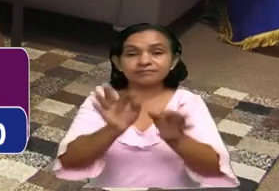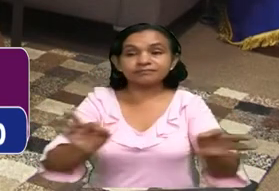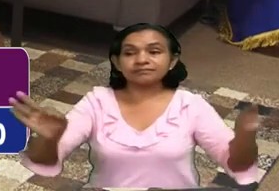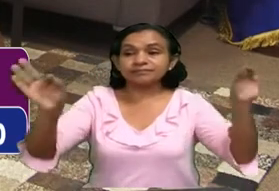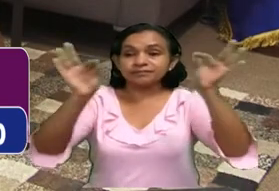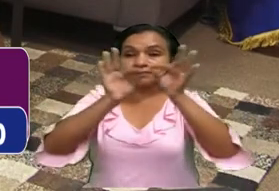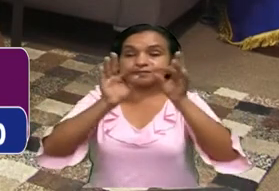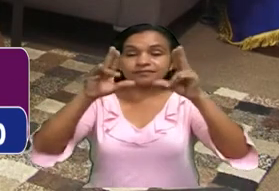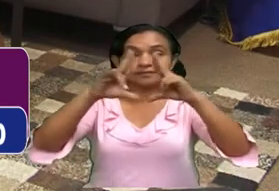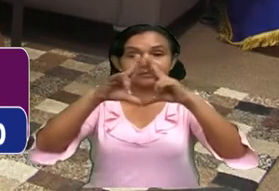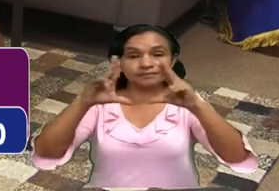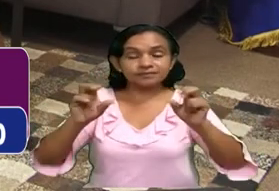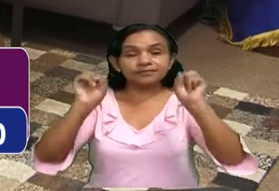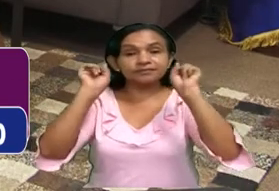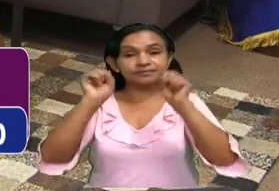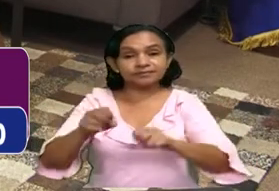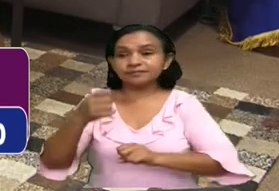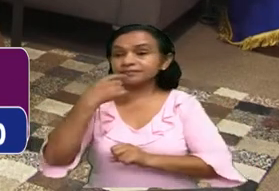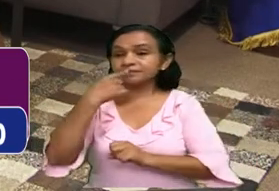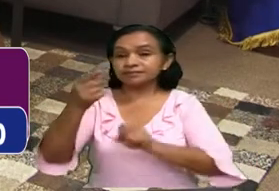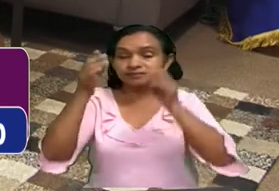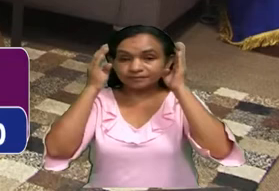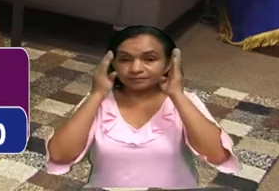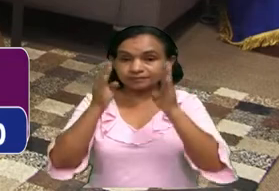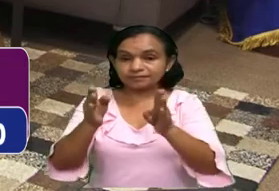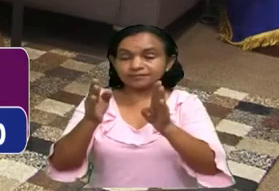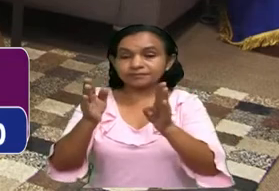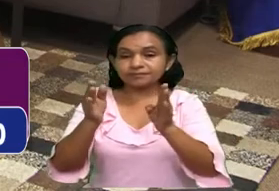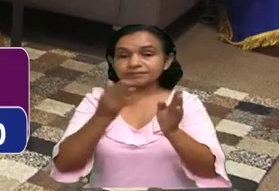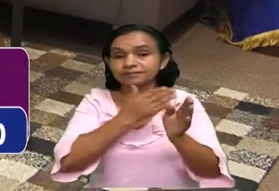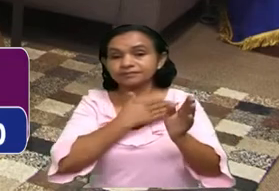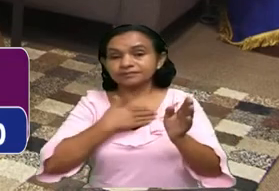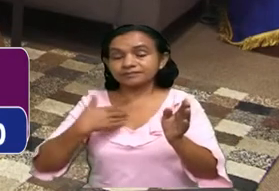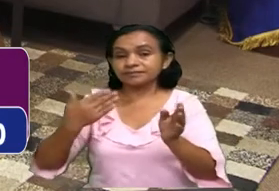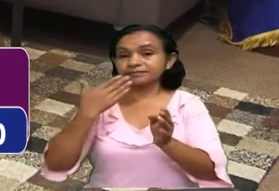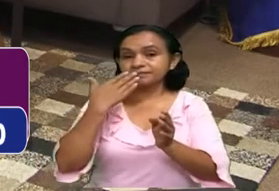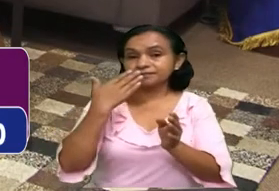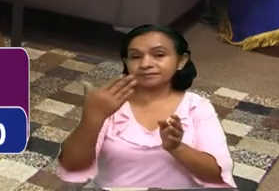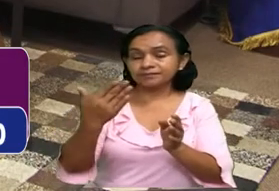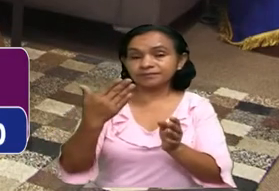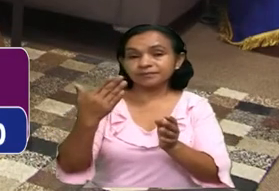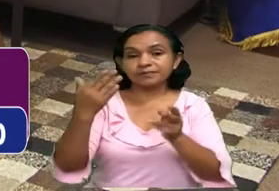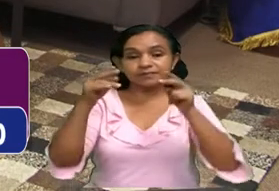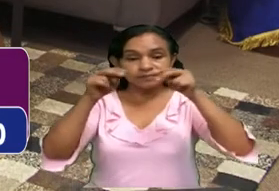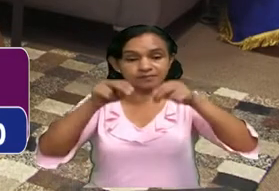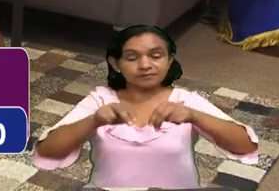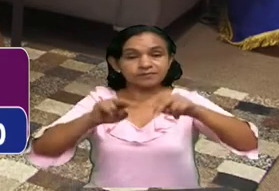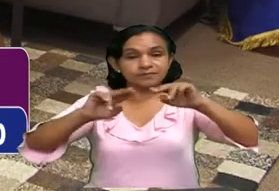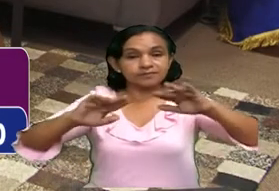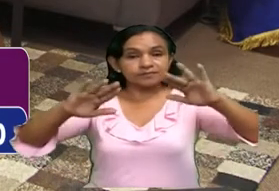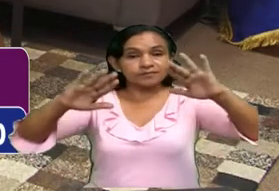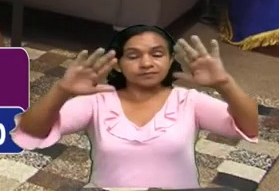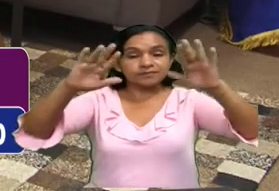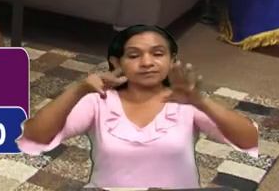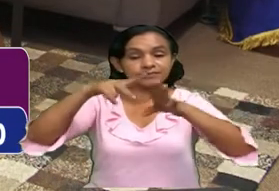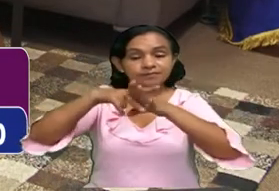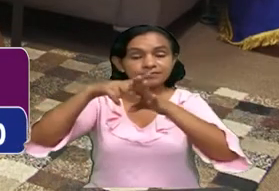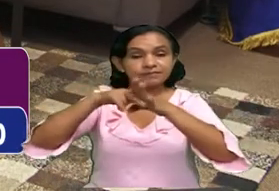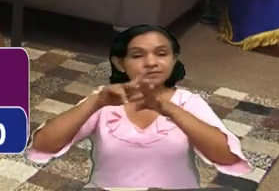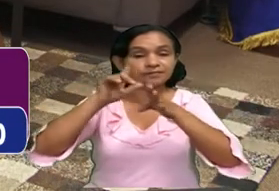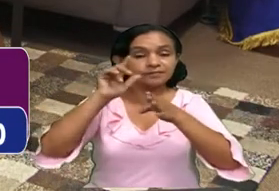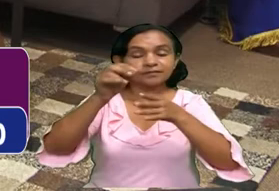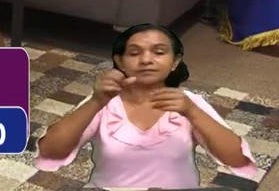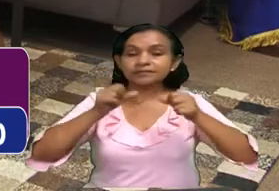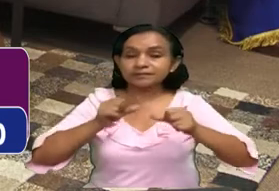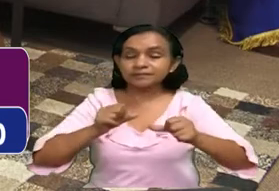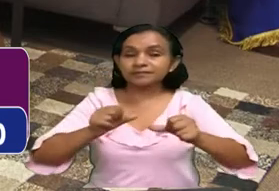país, digamos, puede estar teniendo un impacto positivo en cuanto al medio ambiente si la finca ganadera